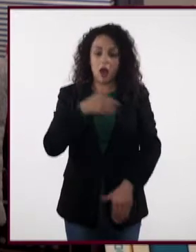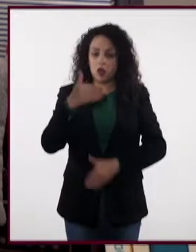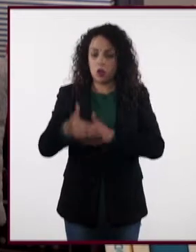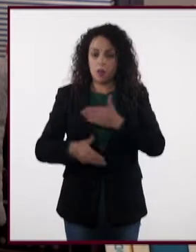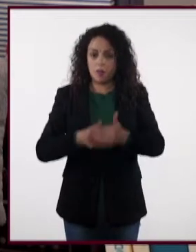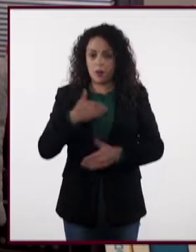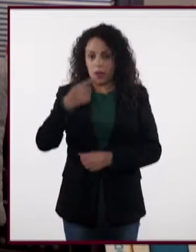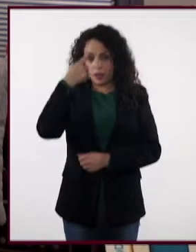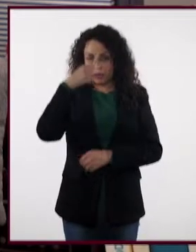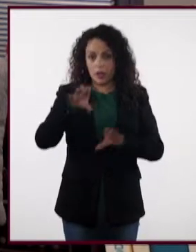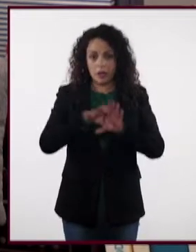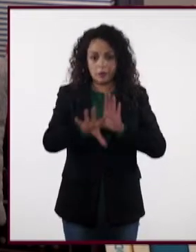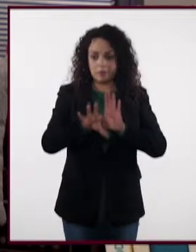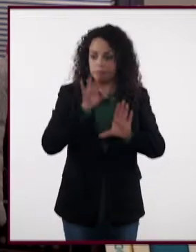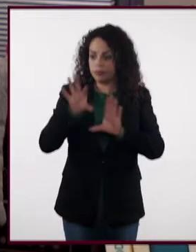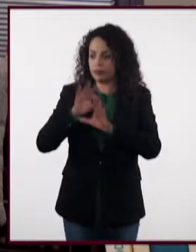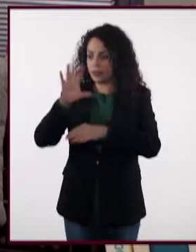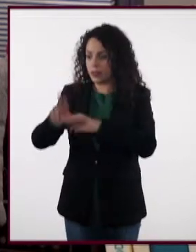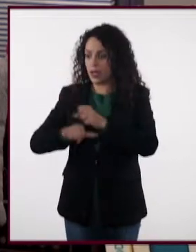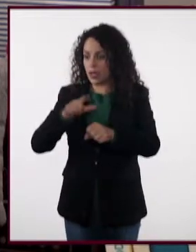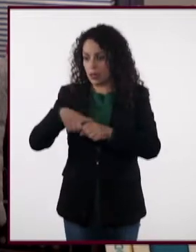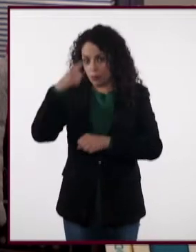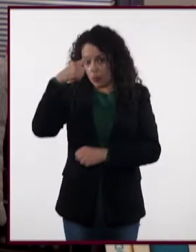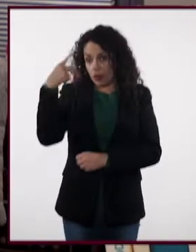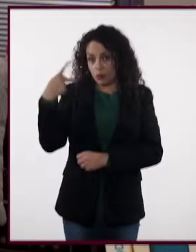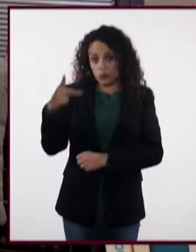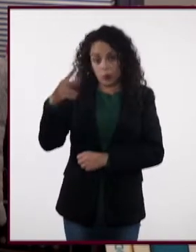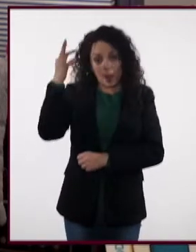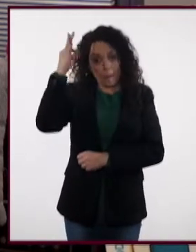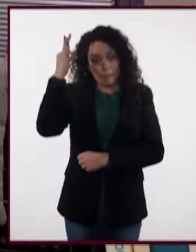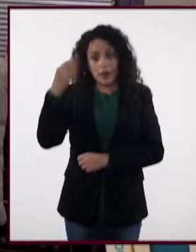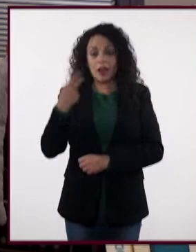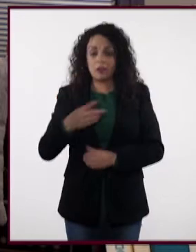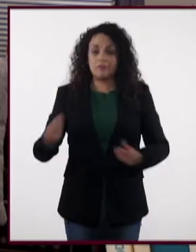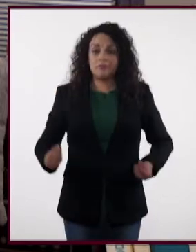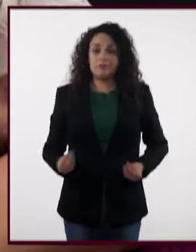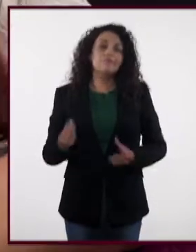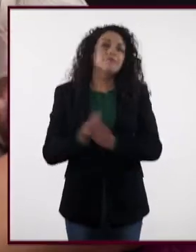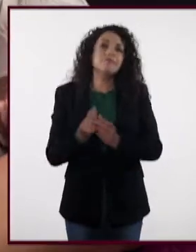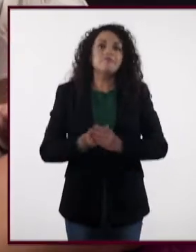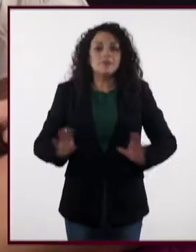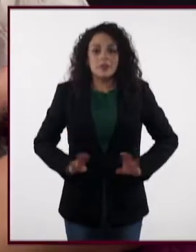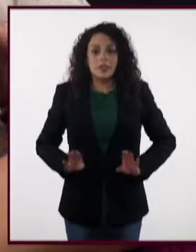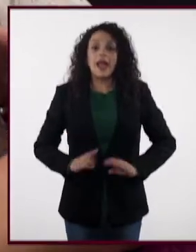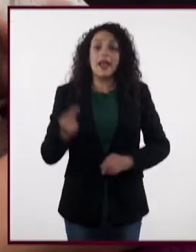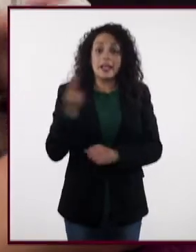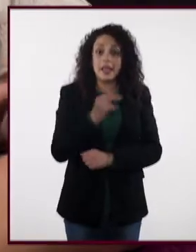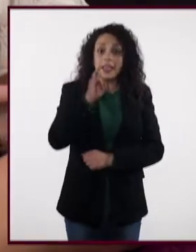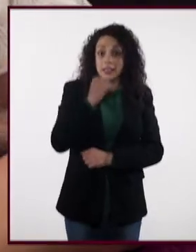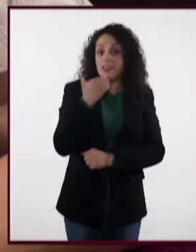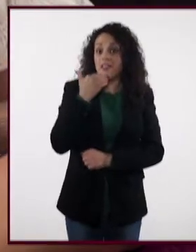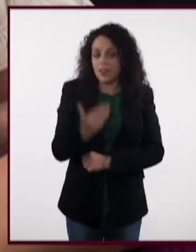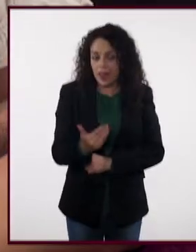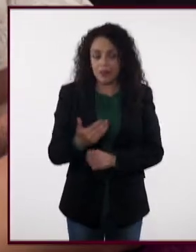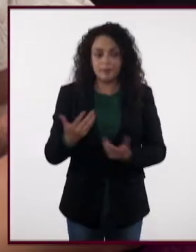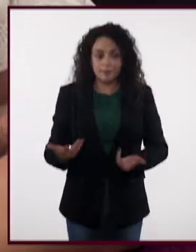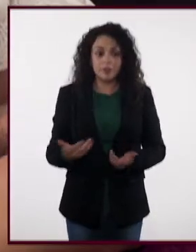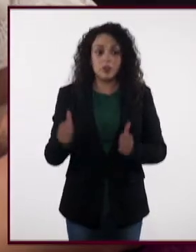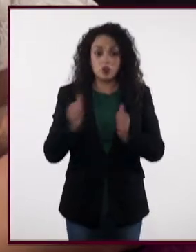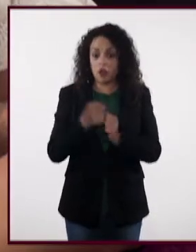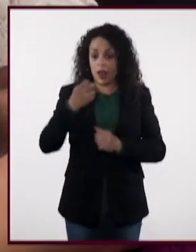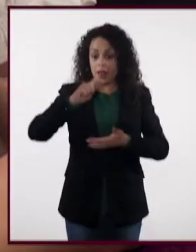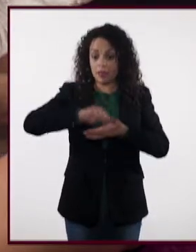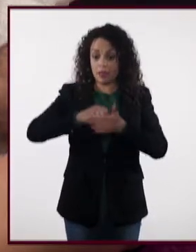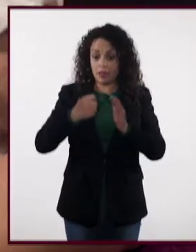selección artificial de los animales para que su pelo tuviera las características necesarias. Obviamente, con estas técnicas rudimentarias